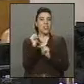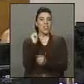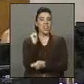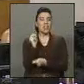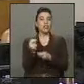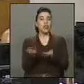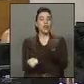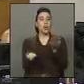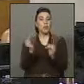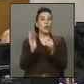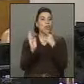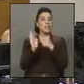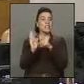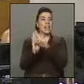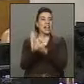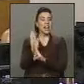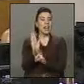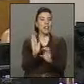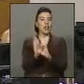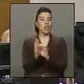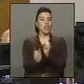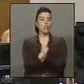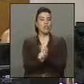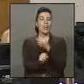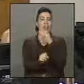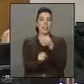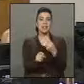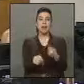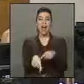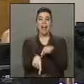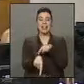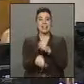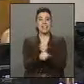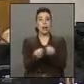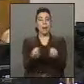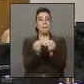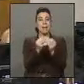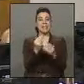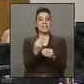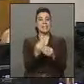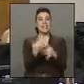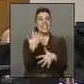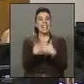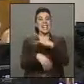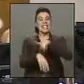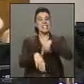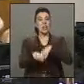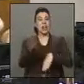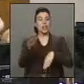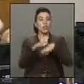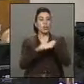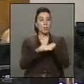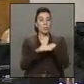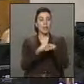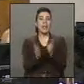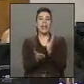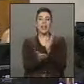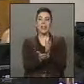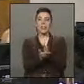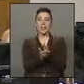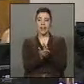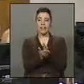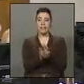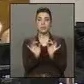aplican las reglas que el Código del Trabajo estipula para la jornada extraordinaria de 15 horas más, que se supone debieran ser